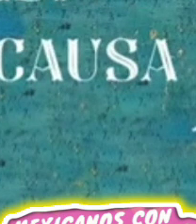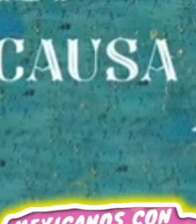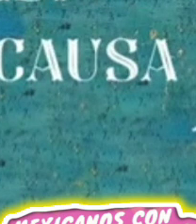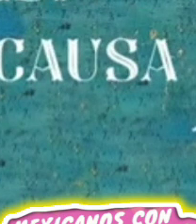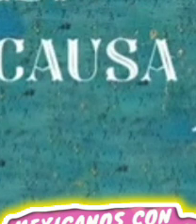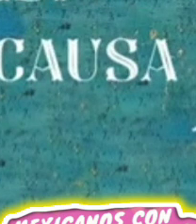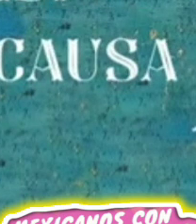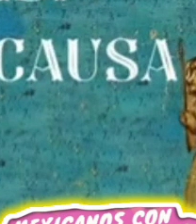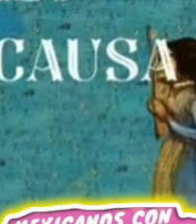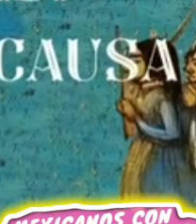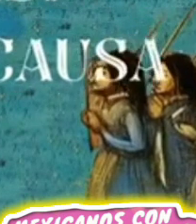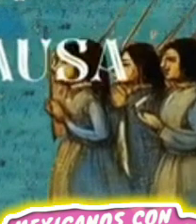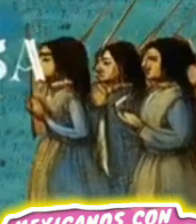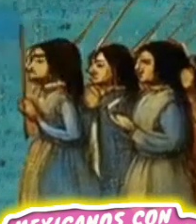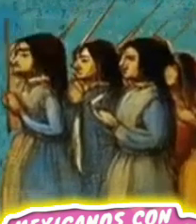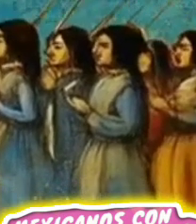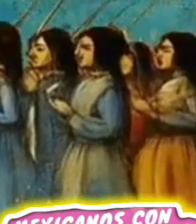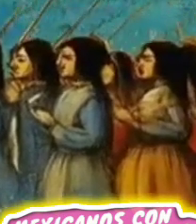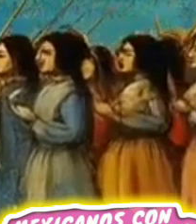a la causa insurgente.